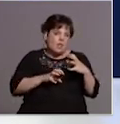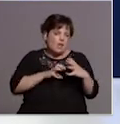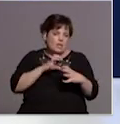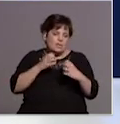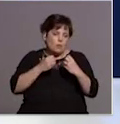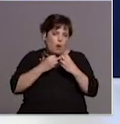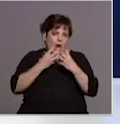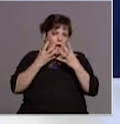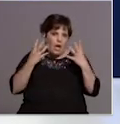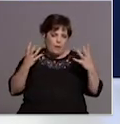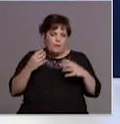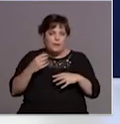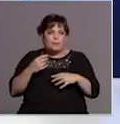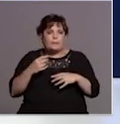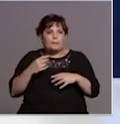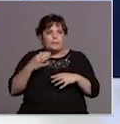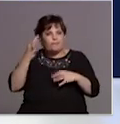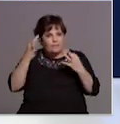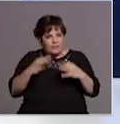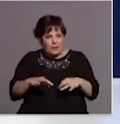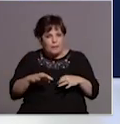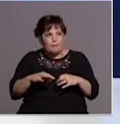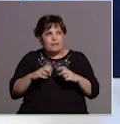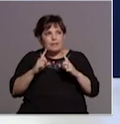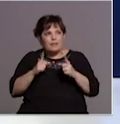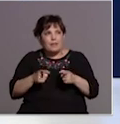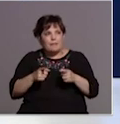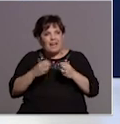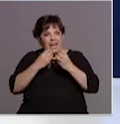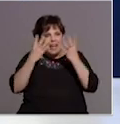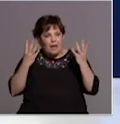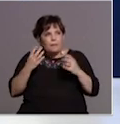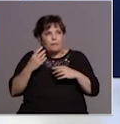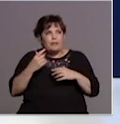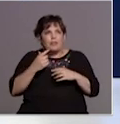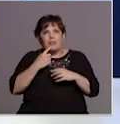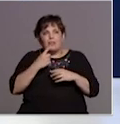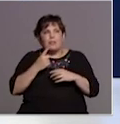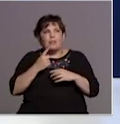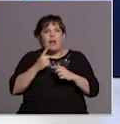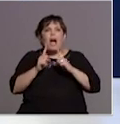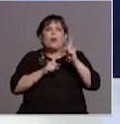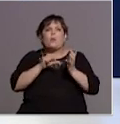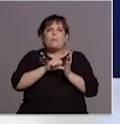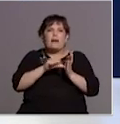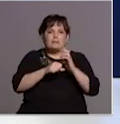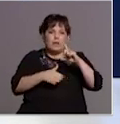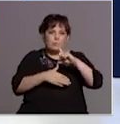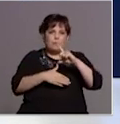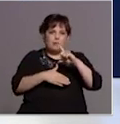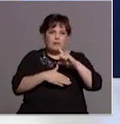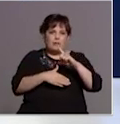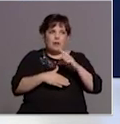grave y realmente también lo grave es que ha logrado involucrar a algunos países latinoamericanos